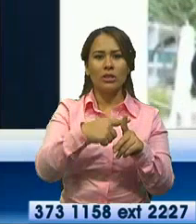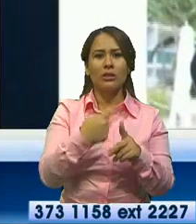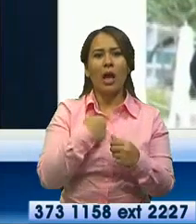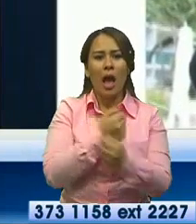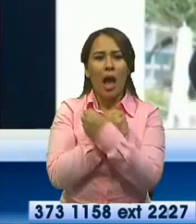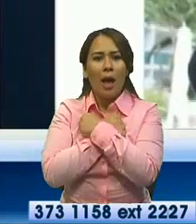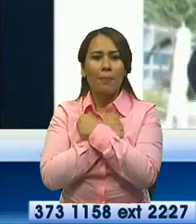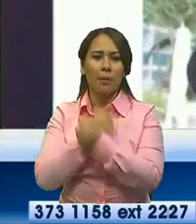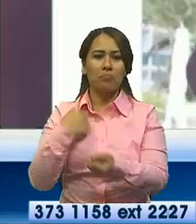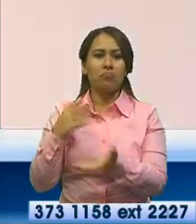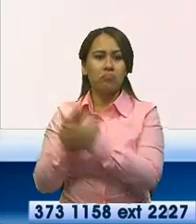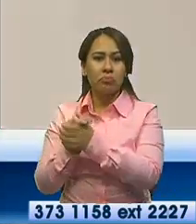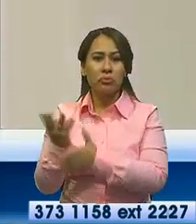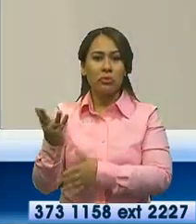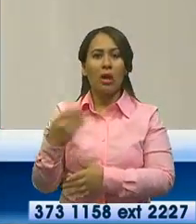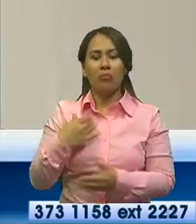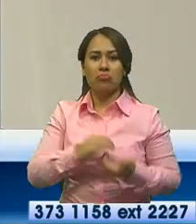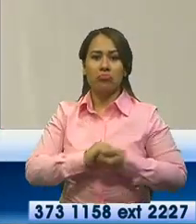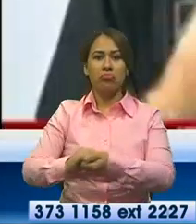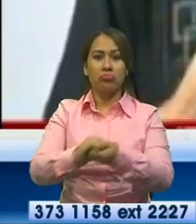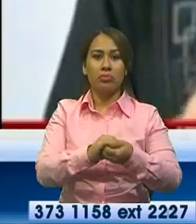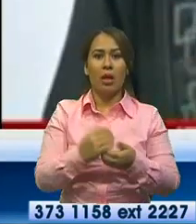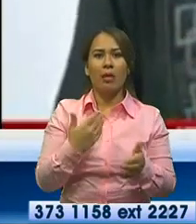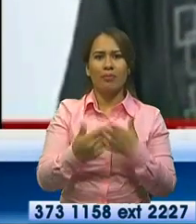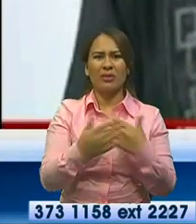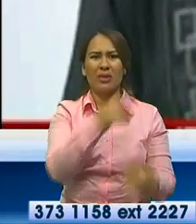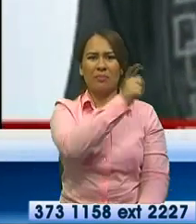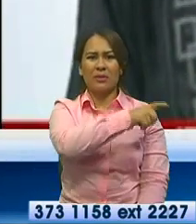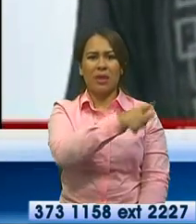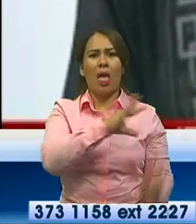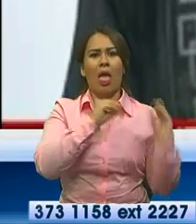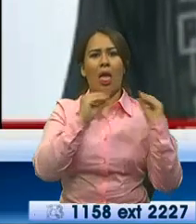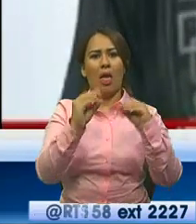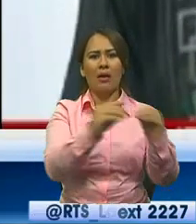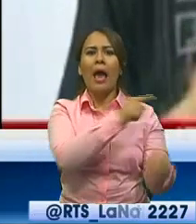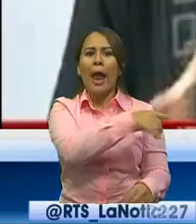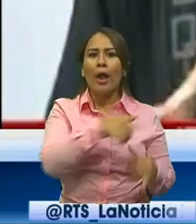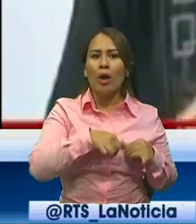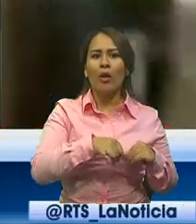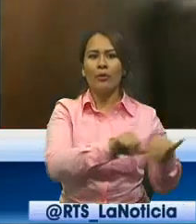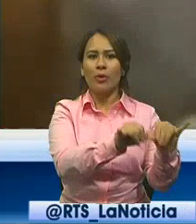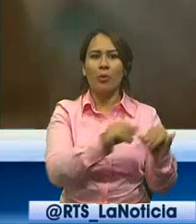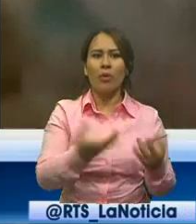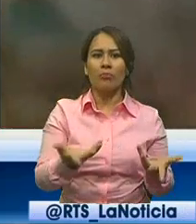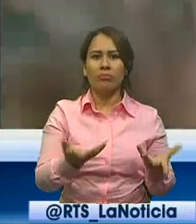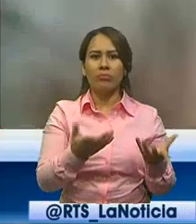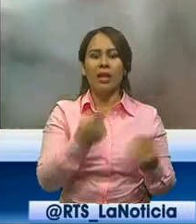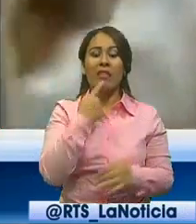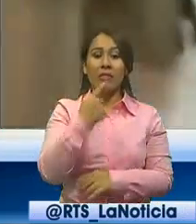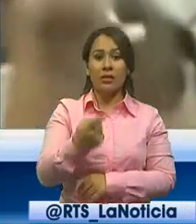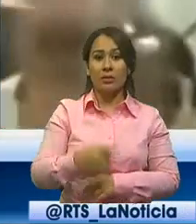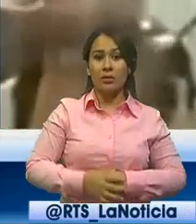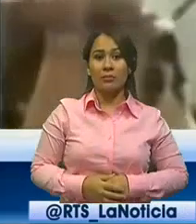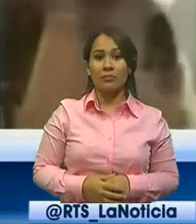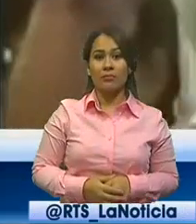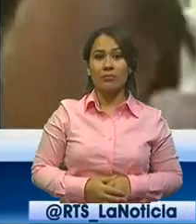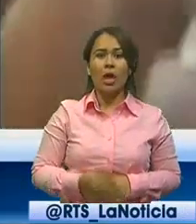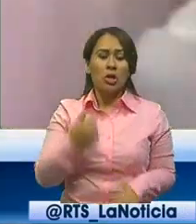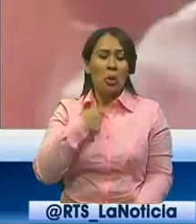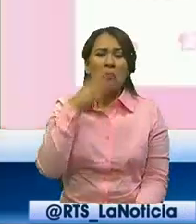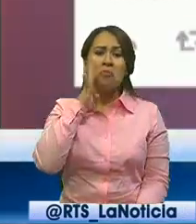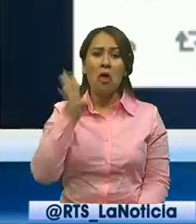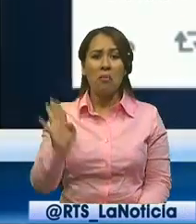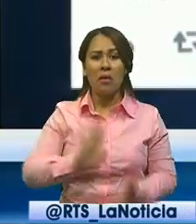de solidaridad. A pesar del cargamontón, Butter continúa en sus 13 y asegura que se trata de una